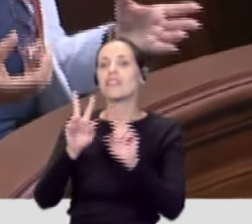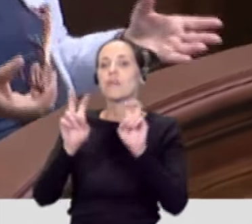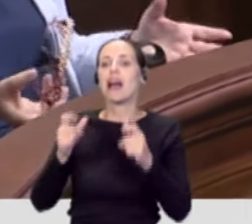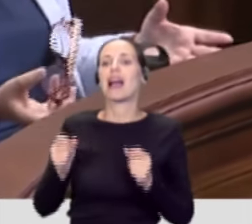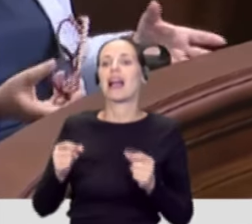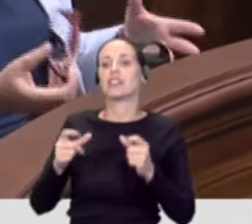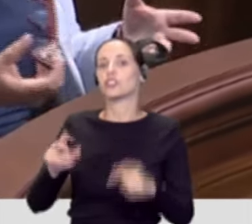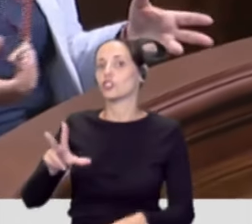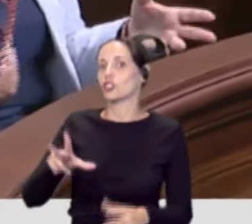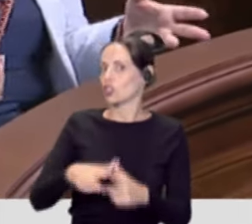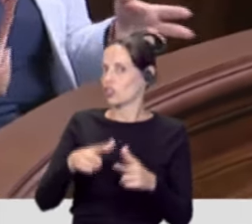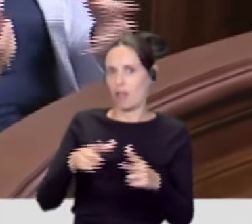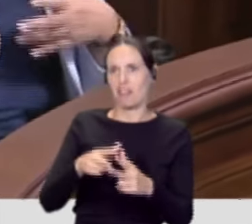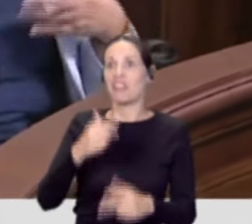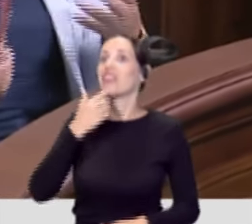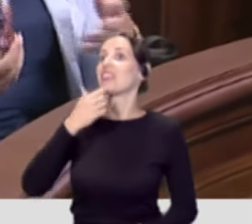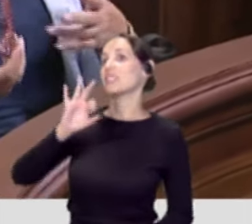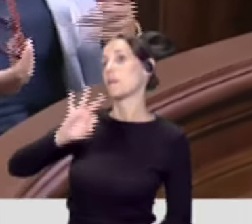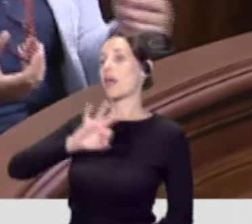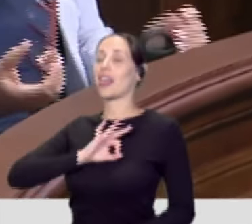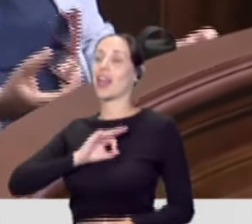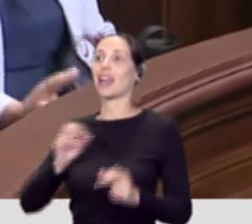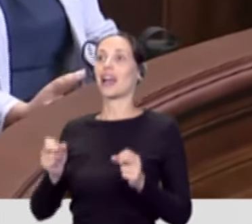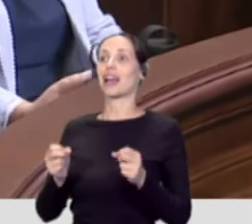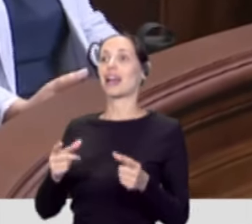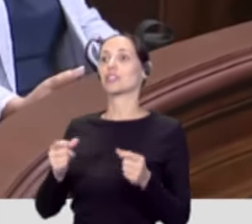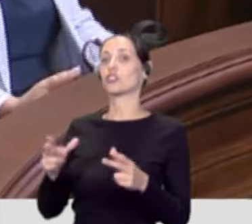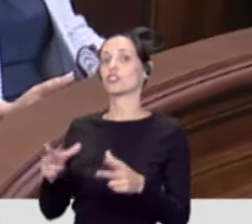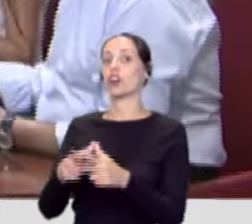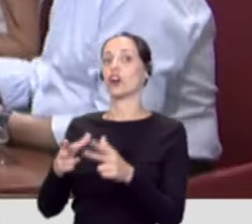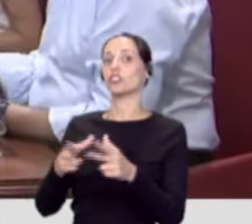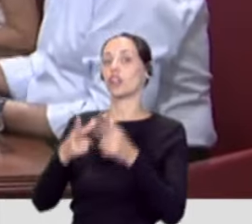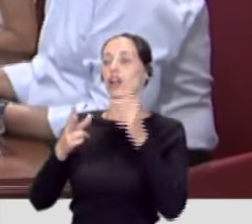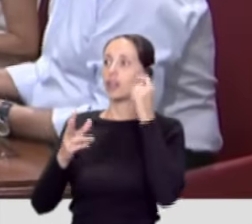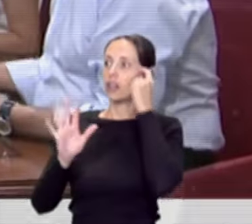ponen la medalla de gasto social mayoritariamente y...